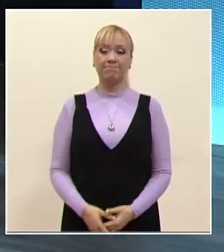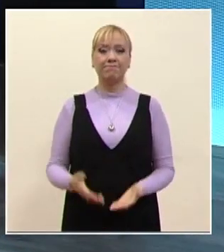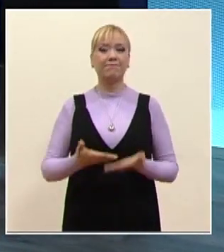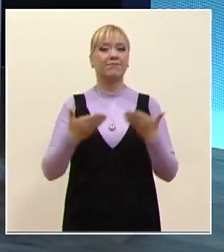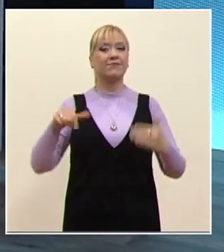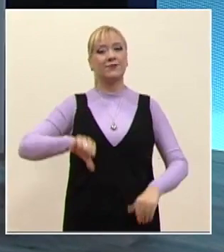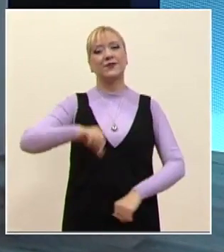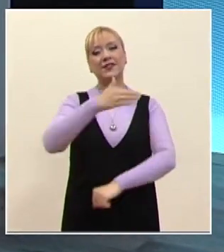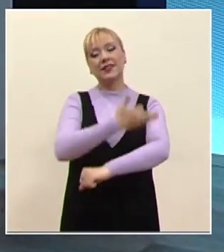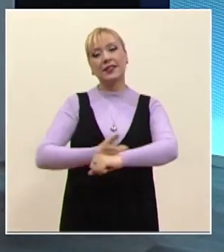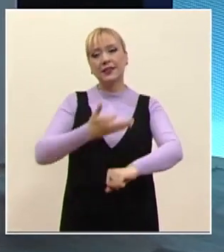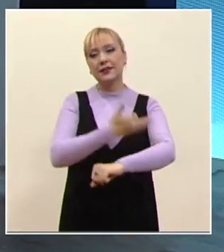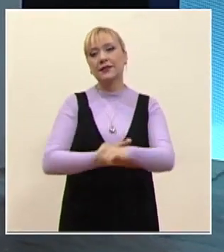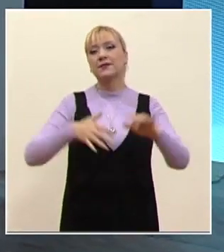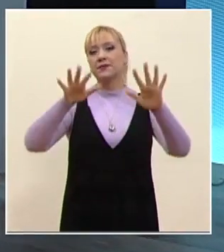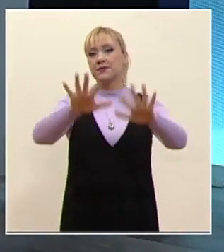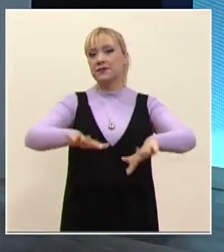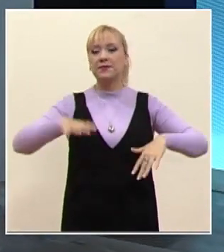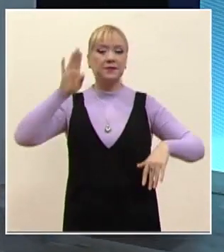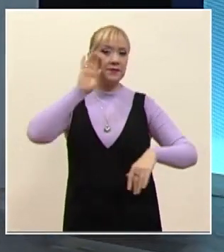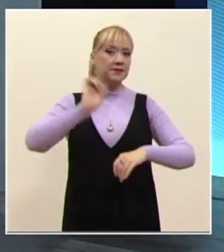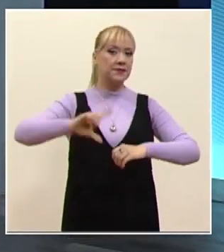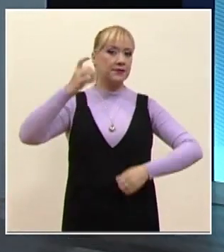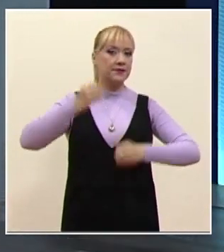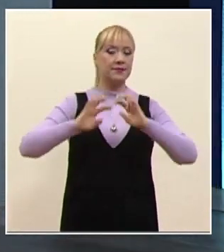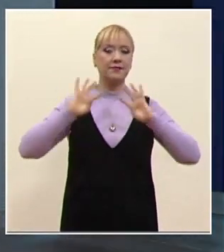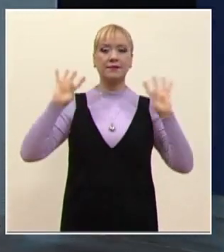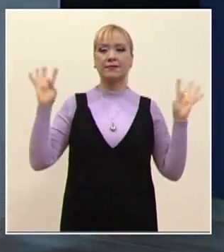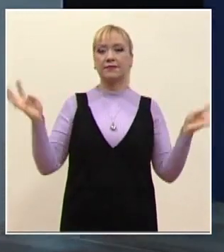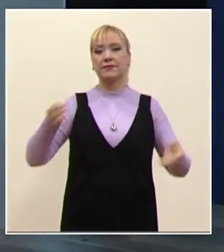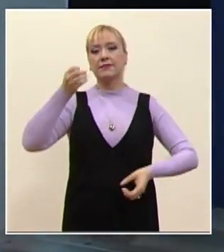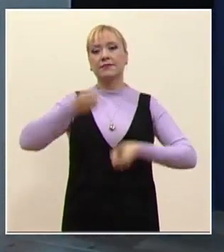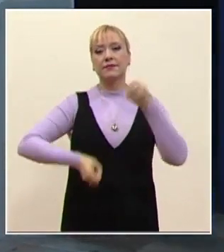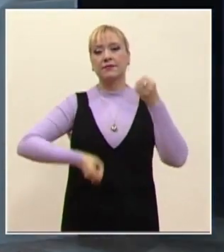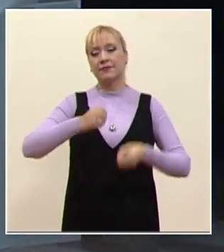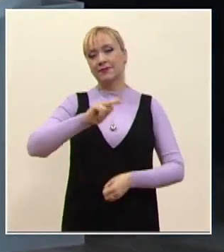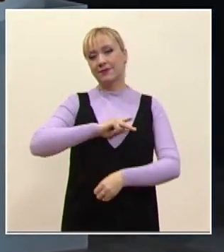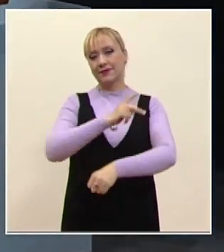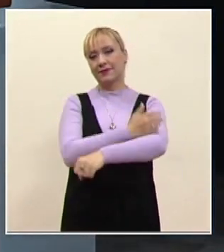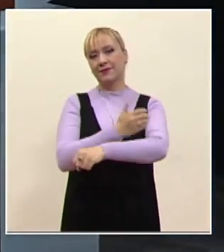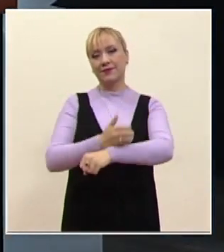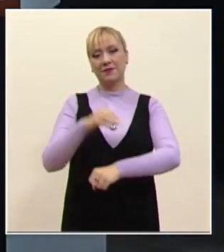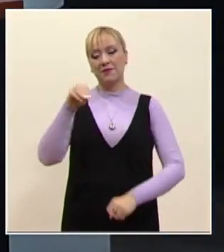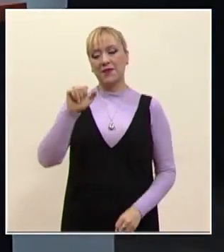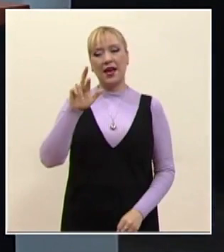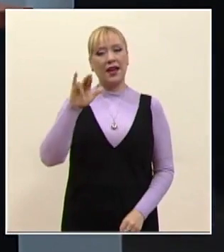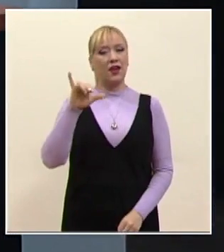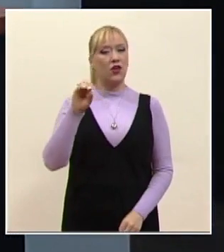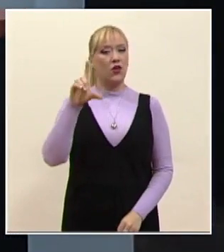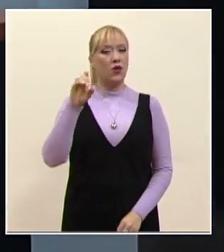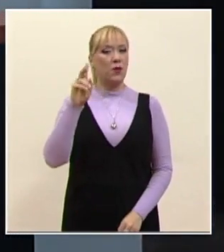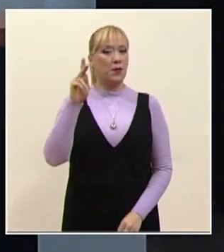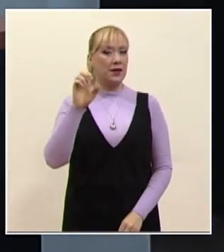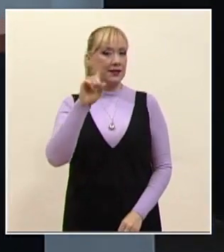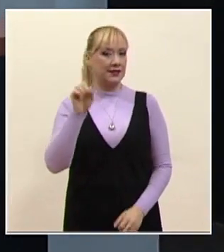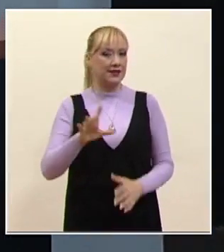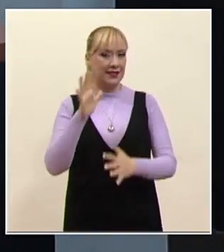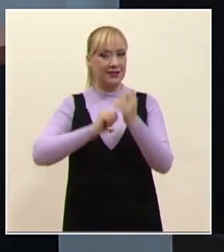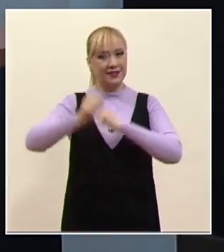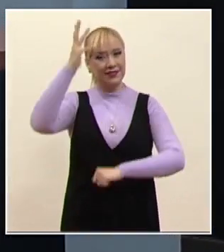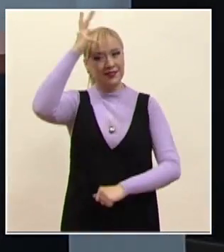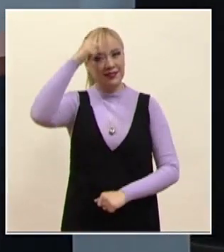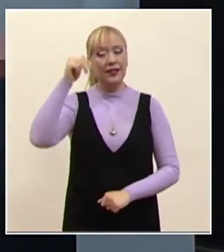Esta tarde sesionaron las y los ministros del Pleno de la Corte. Mi compañero Mario López Peña ya tiene preparada